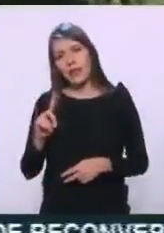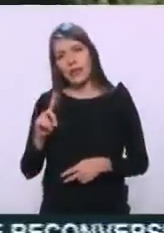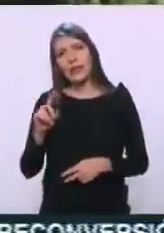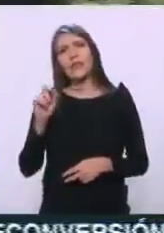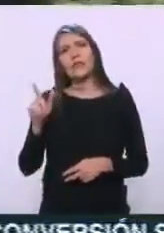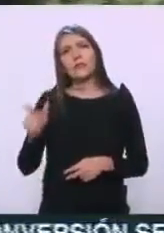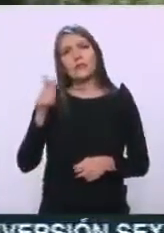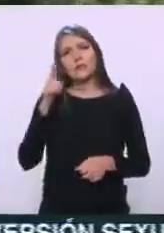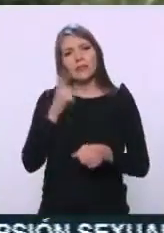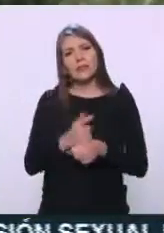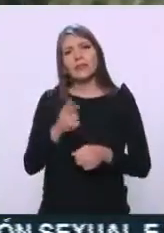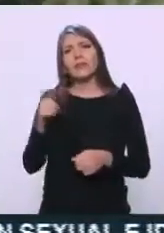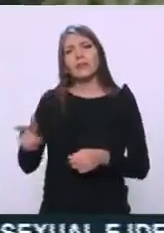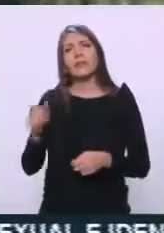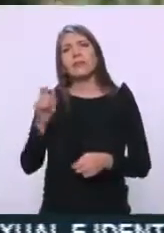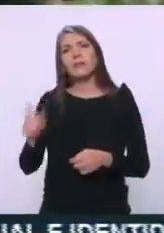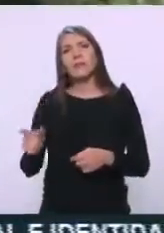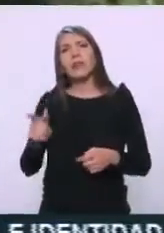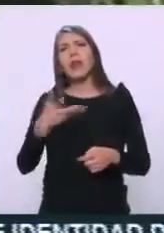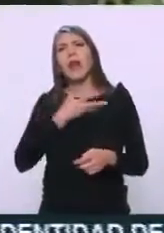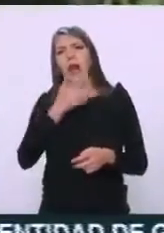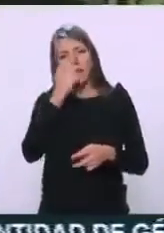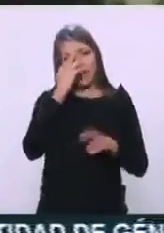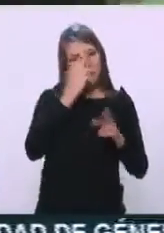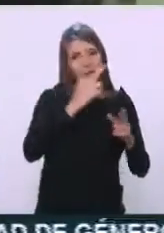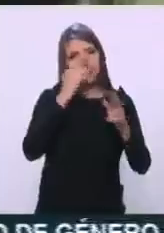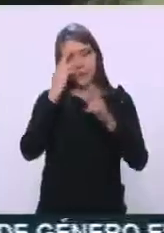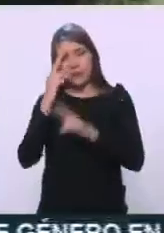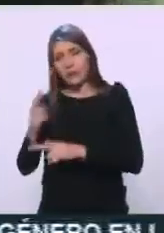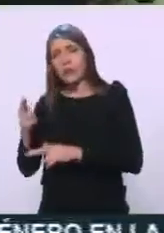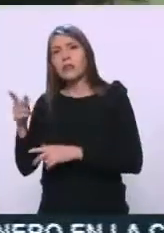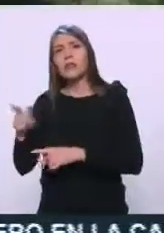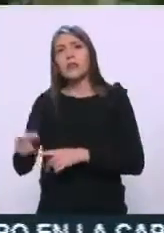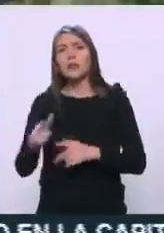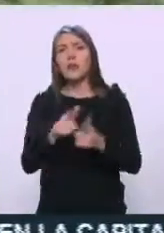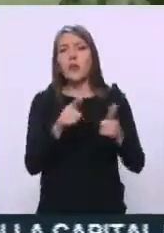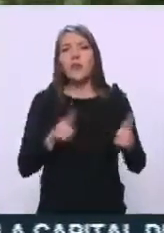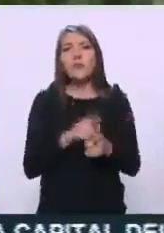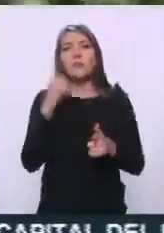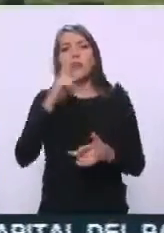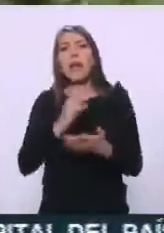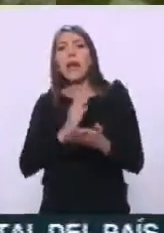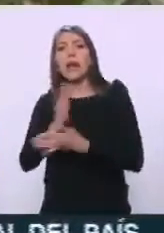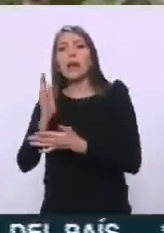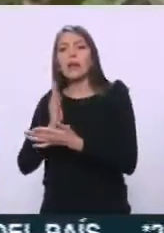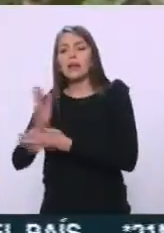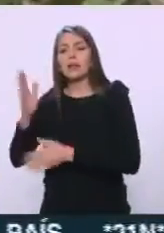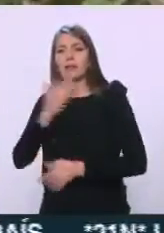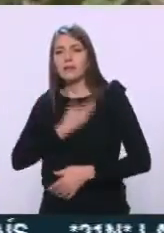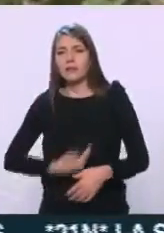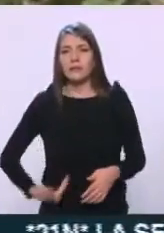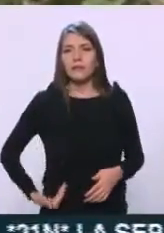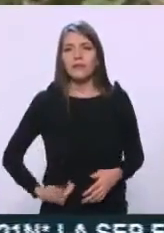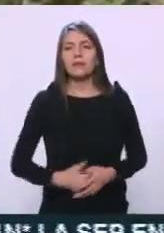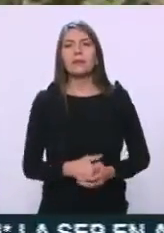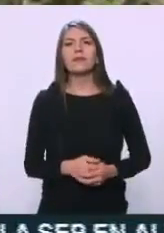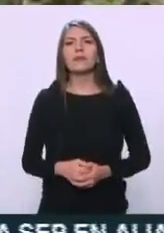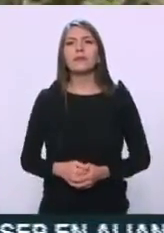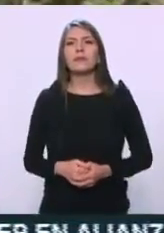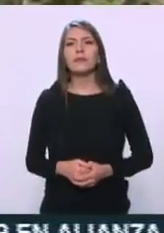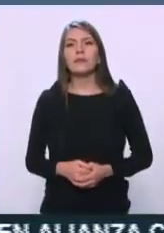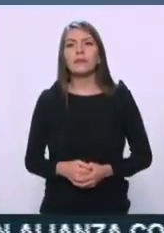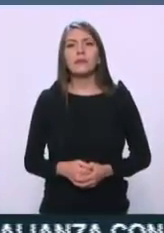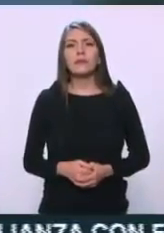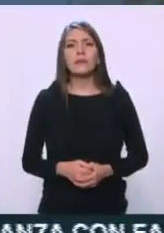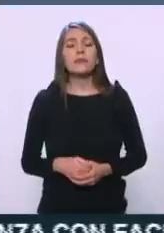en el PRI en el que se respetaban grupos de poder para acceder a la presidencia. Sí, a mí me parece que tenemos que ver toda esta realidad